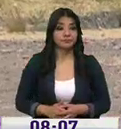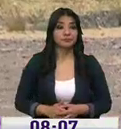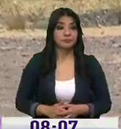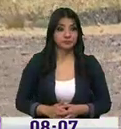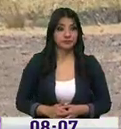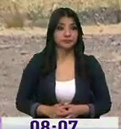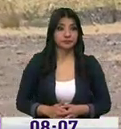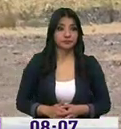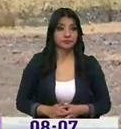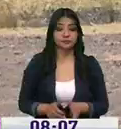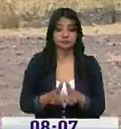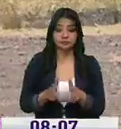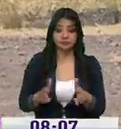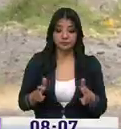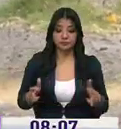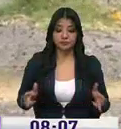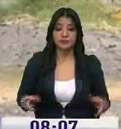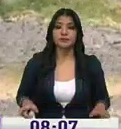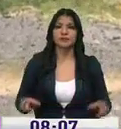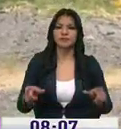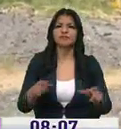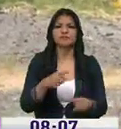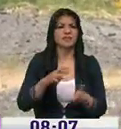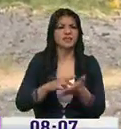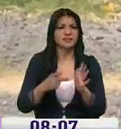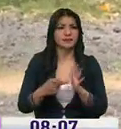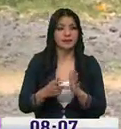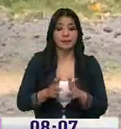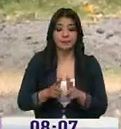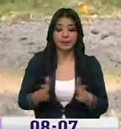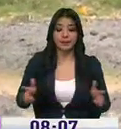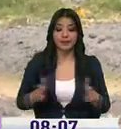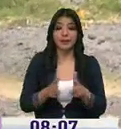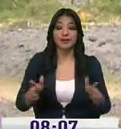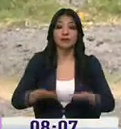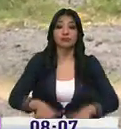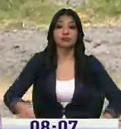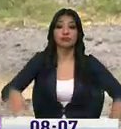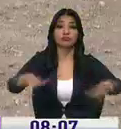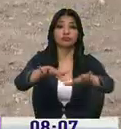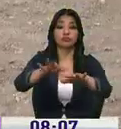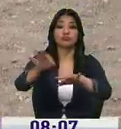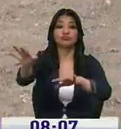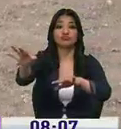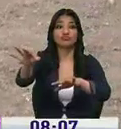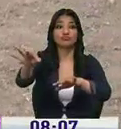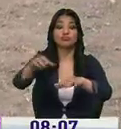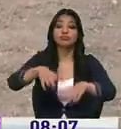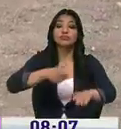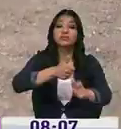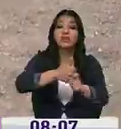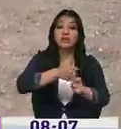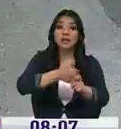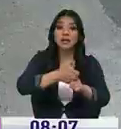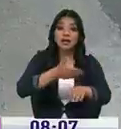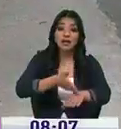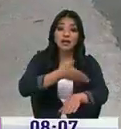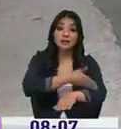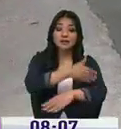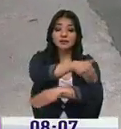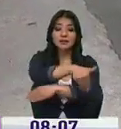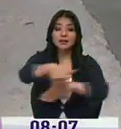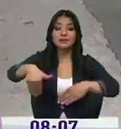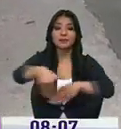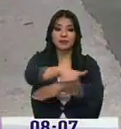un estacionamiento de borde? Son aquellos parqueaderos situados en la periferia del hipercentro, ubicados pocos metros antes del límite de